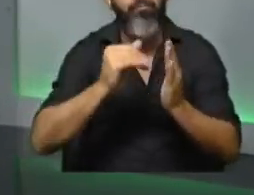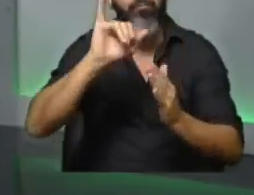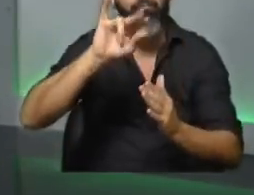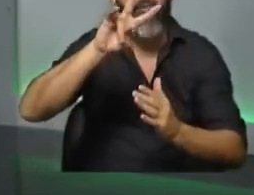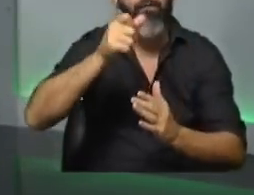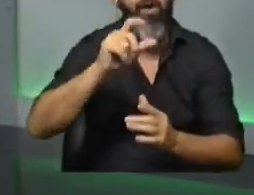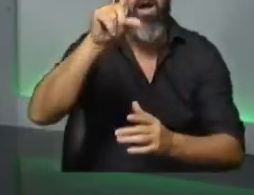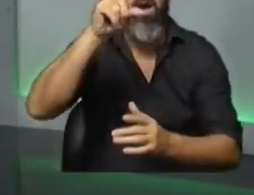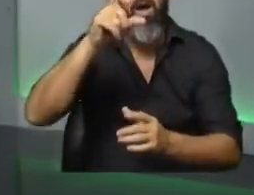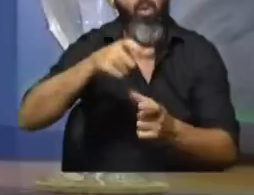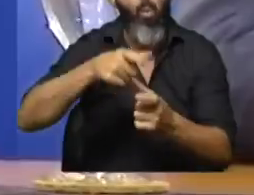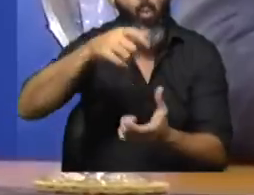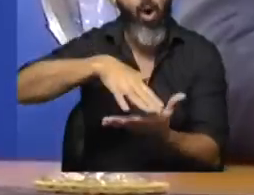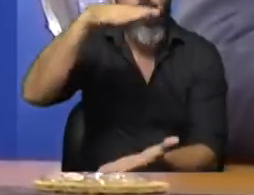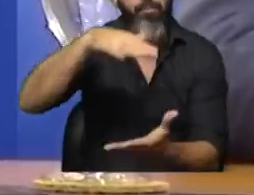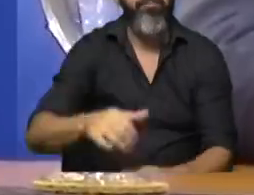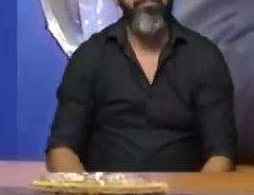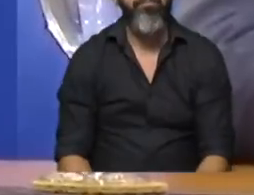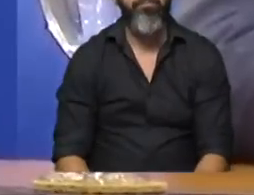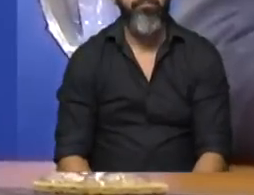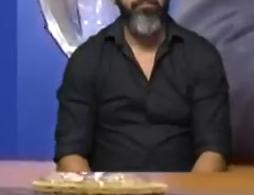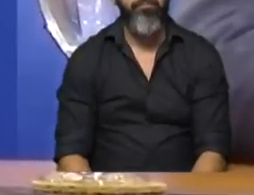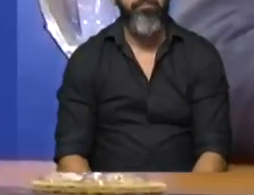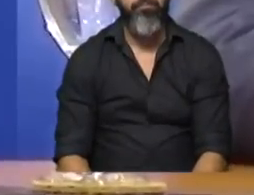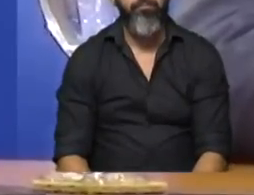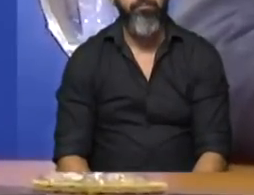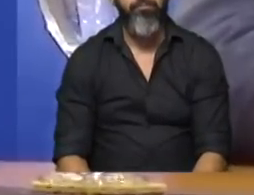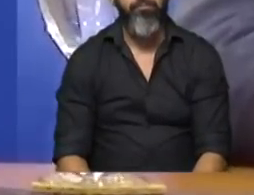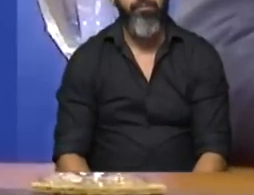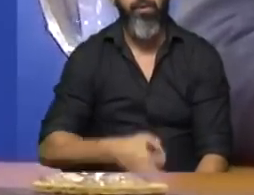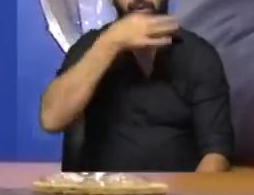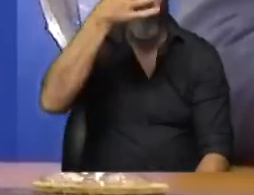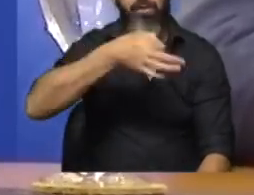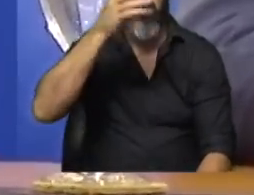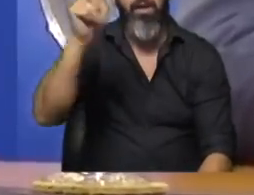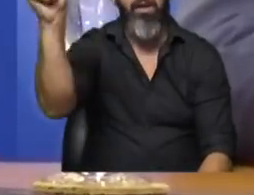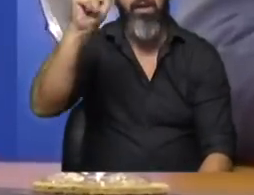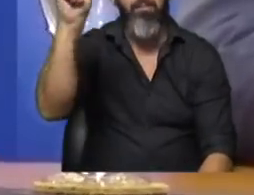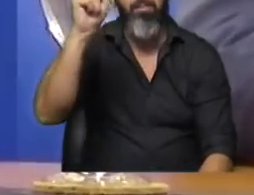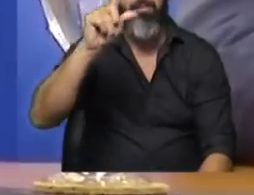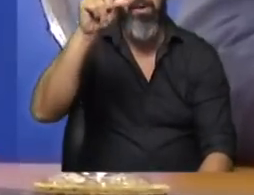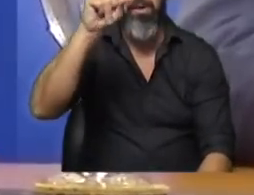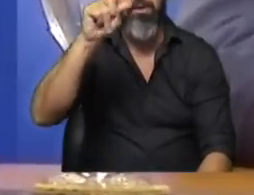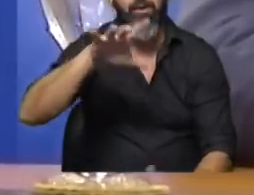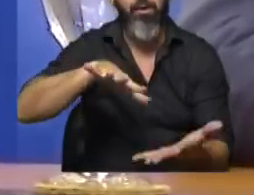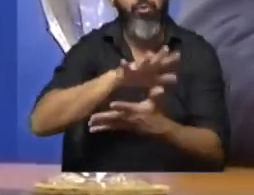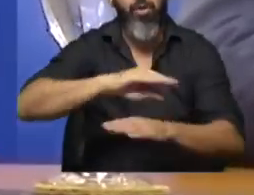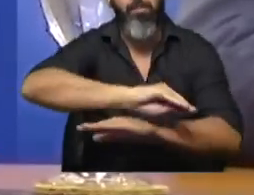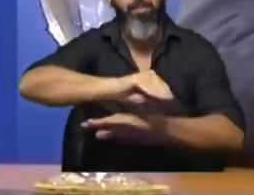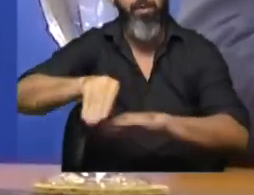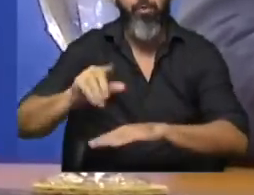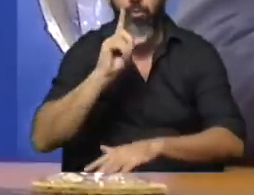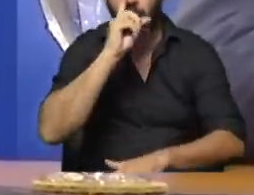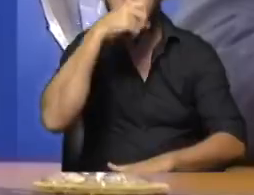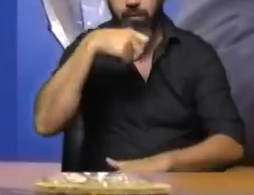en el agua embotellada acabamos de decretar la emergencia hídrica para la zona metropolitana